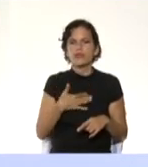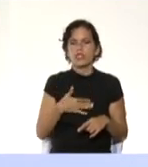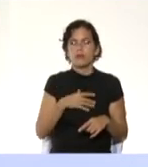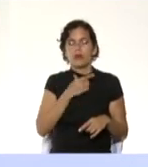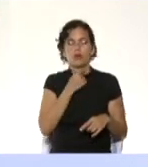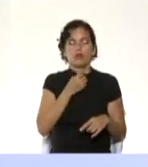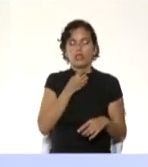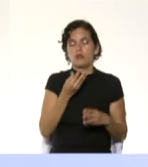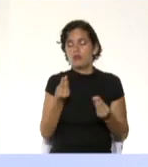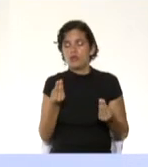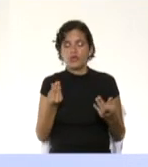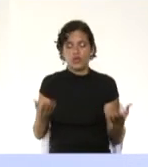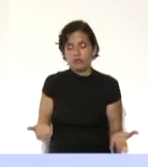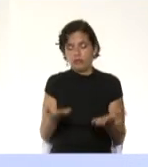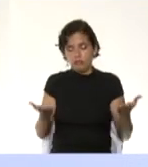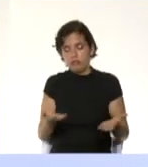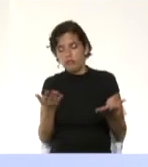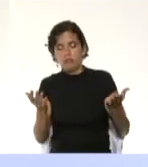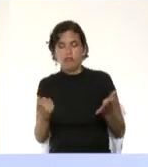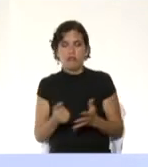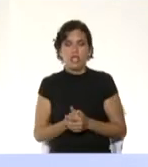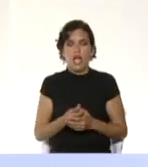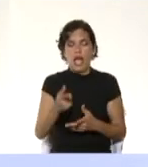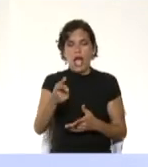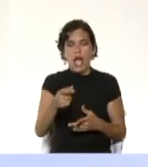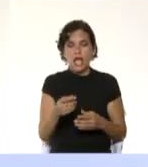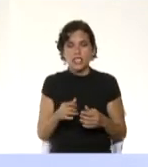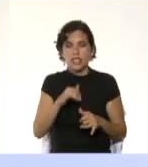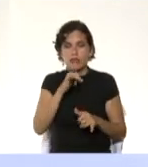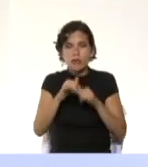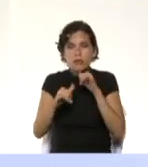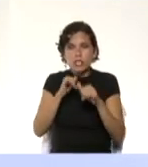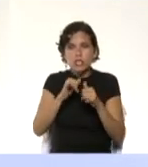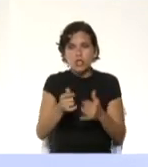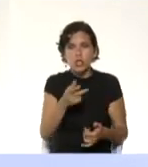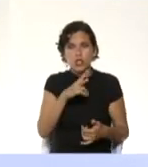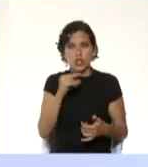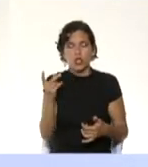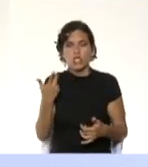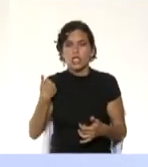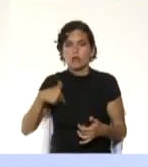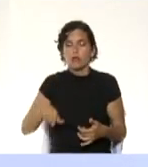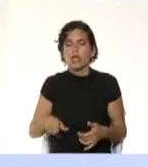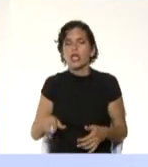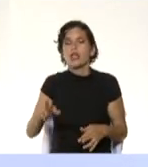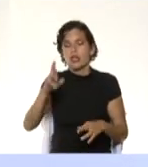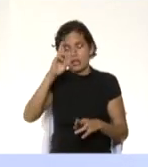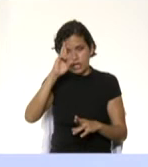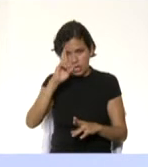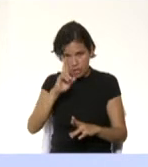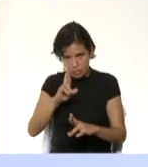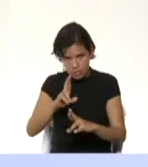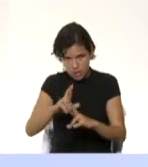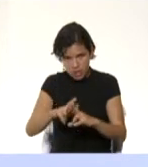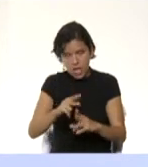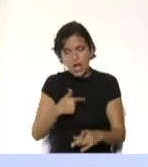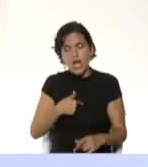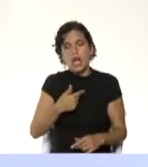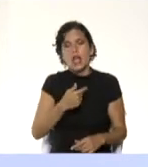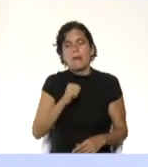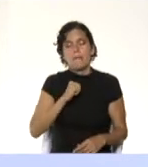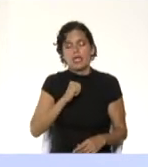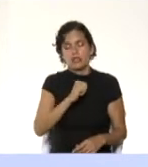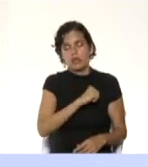estoy motivado a ese contenido, a ese tema. No, debemos respetar la personalidad de cada uno de